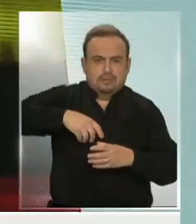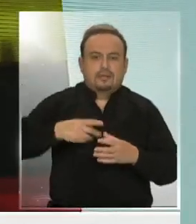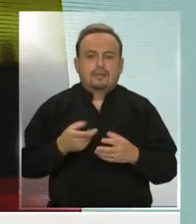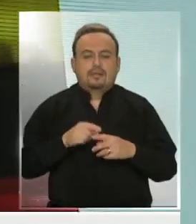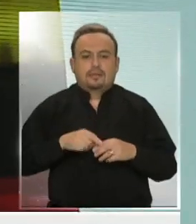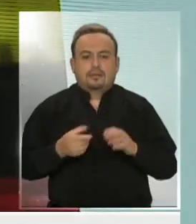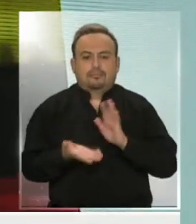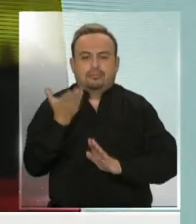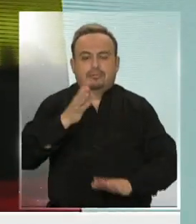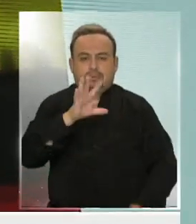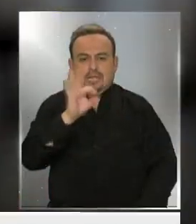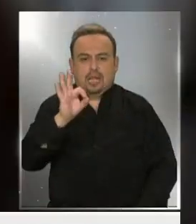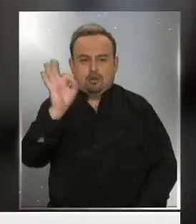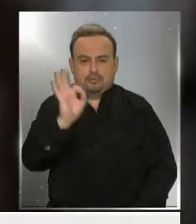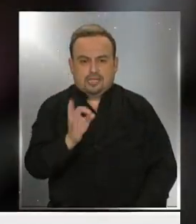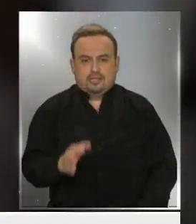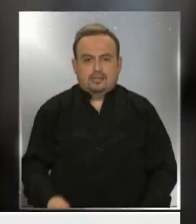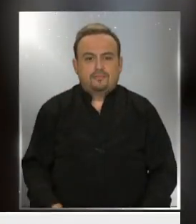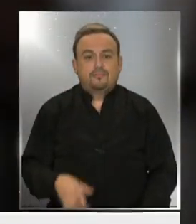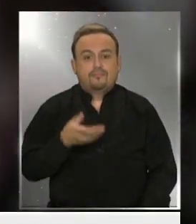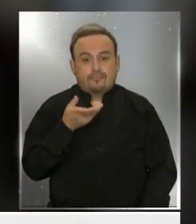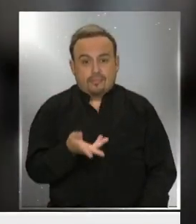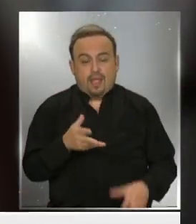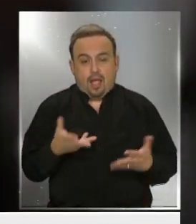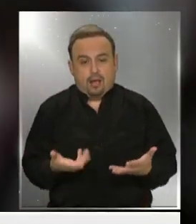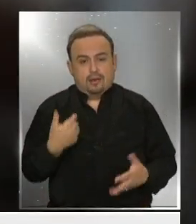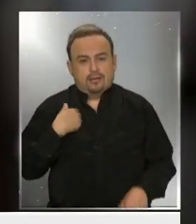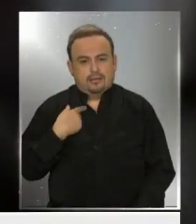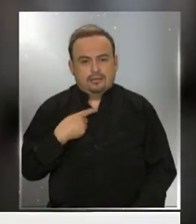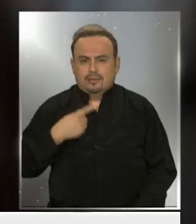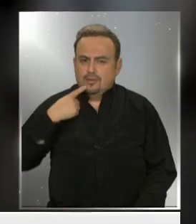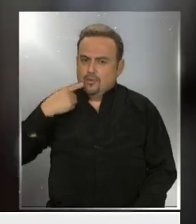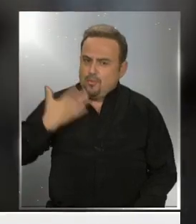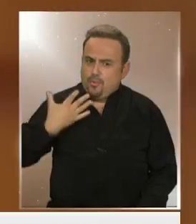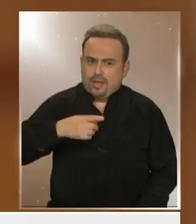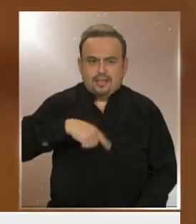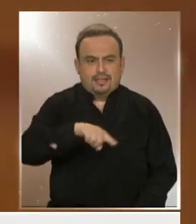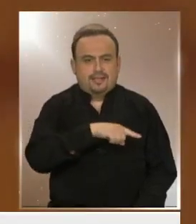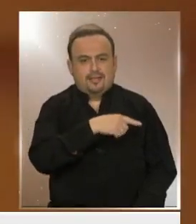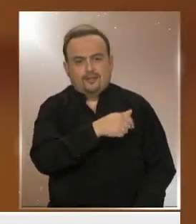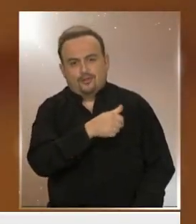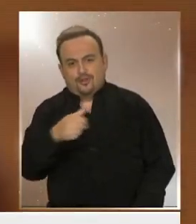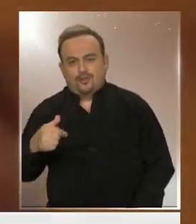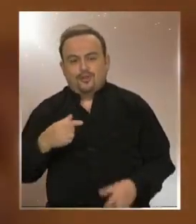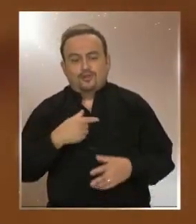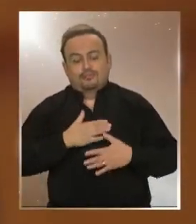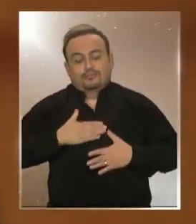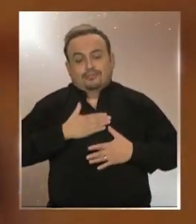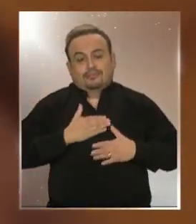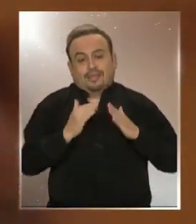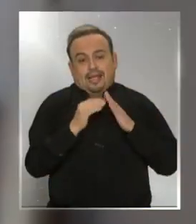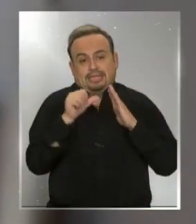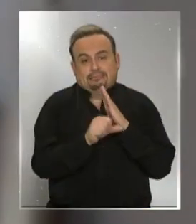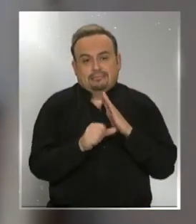un 500%. Productos que hoy parecen ser de primera necesidad para disfrutar quedándose en casa.